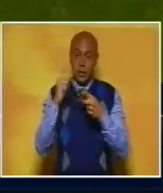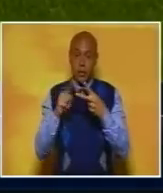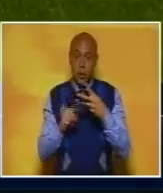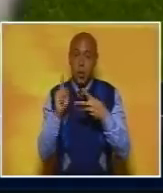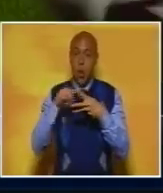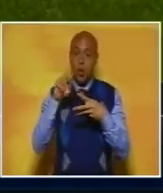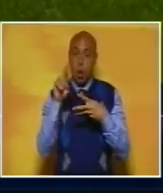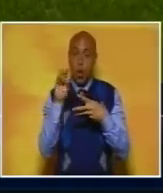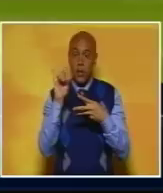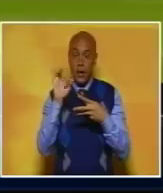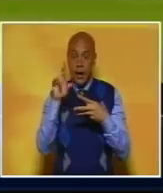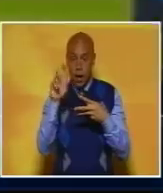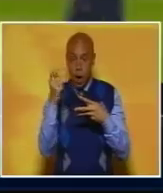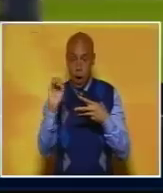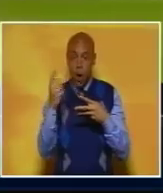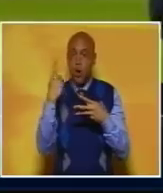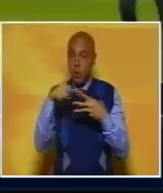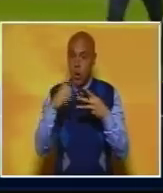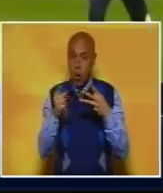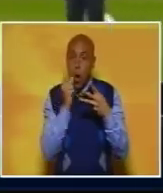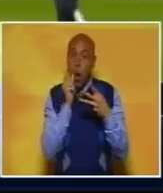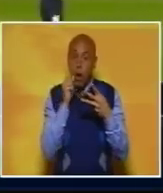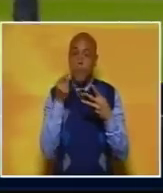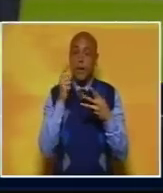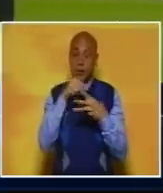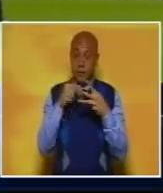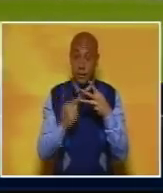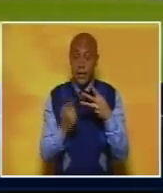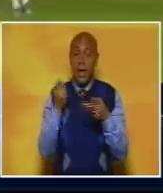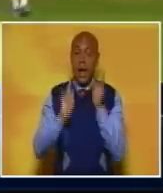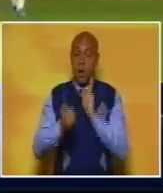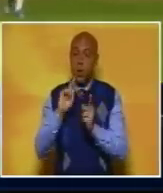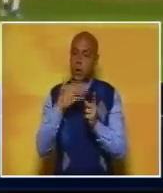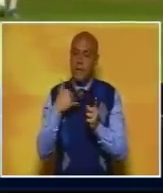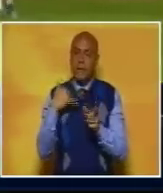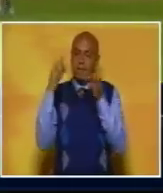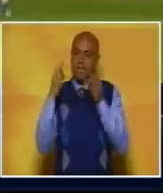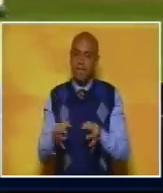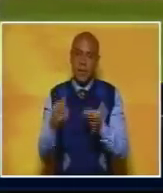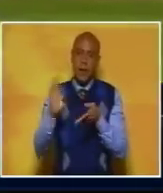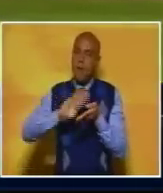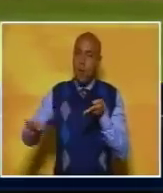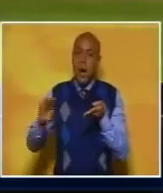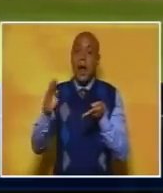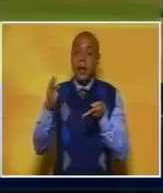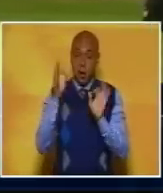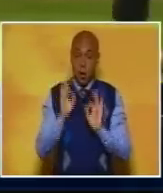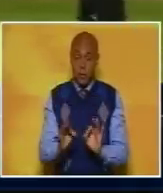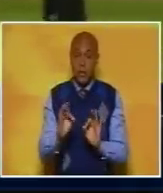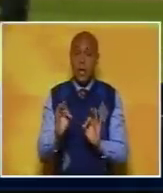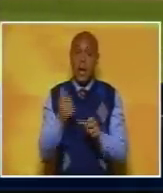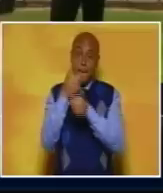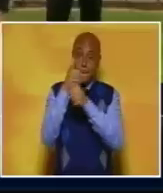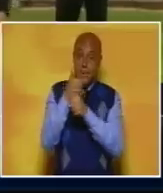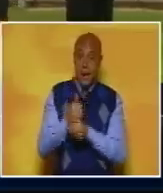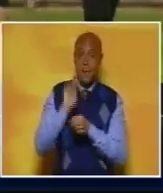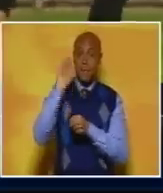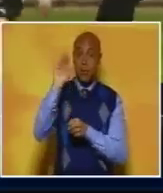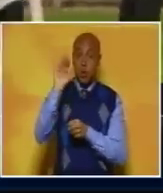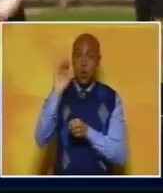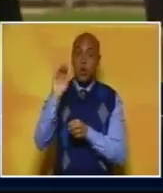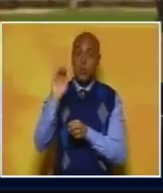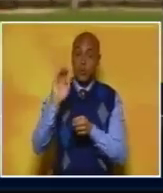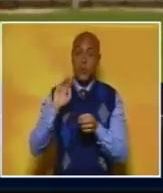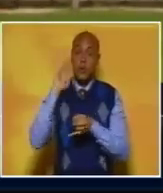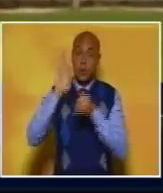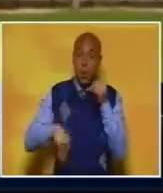Coquelin, Kang In Lee y Alessandro Florenzi, entre otros, están definitivamente fuera, mientras que habrá que esperar hasta última hora